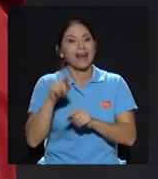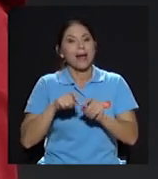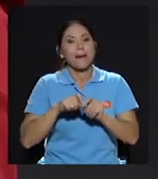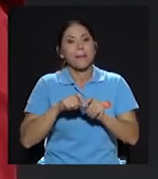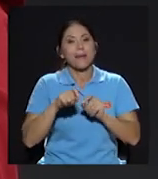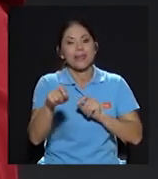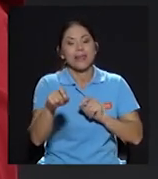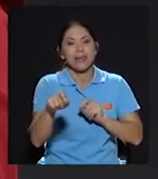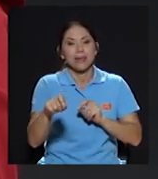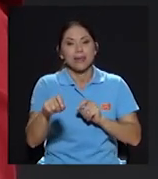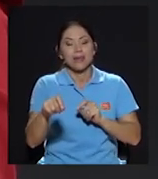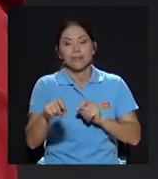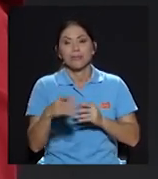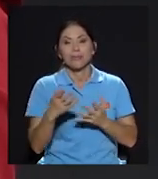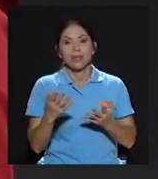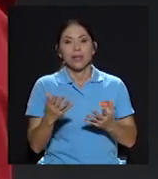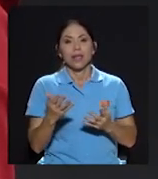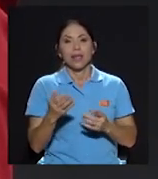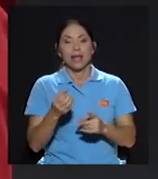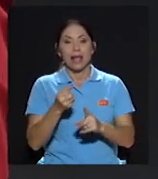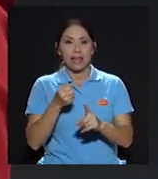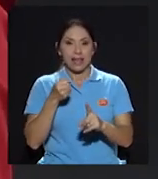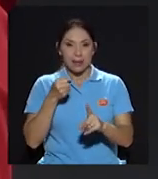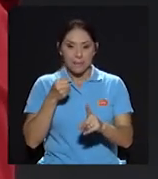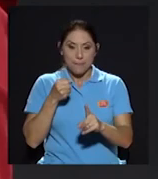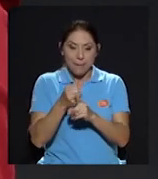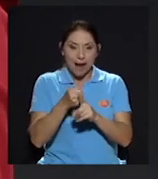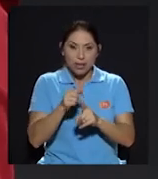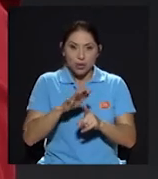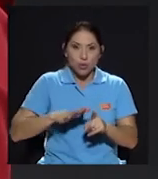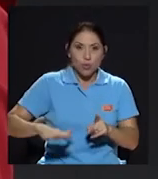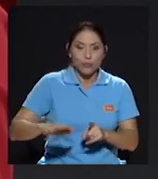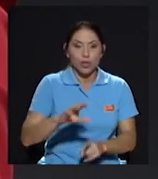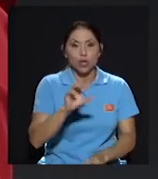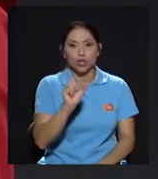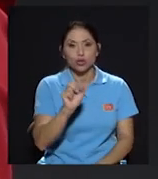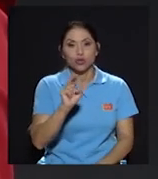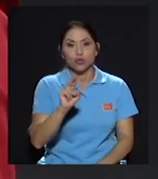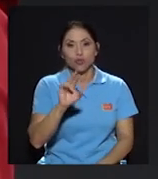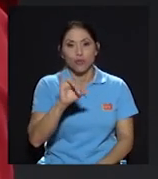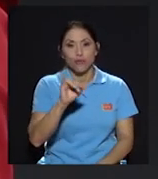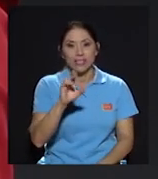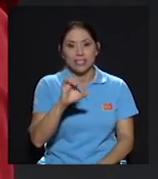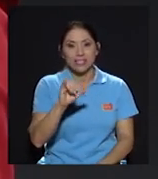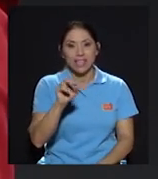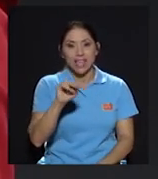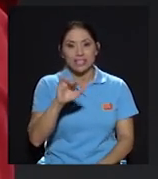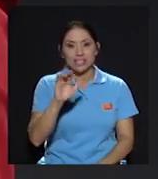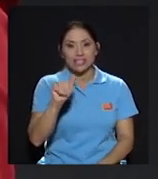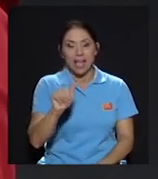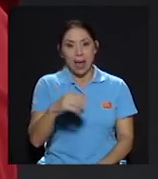cuál es el impacto en la suficiencia patrimonial que eso tiene que ver con su capital